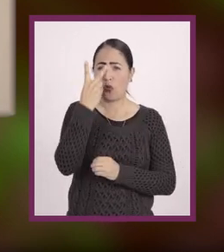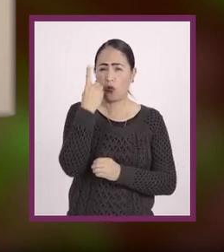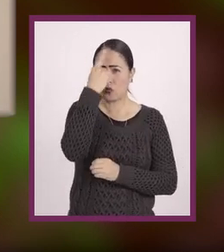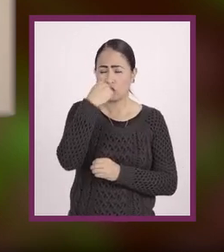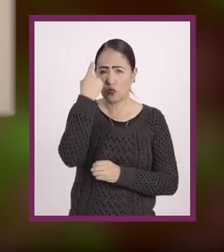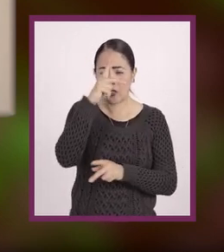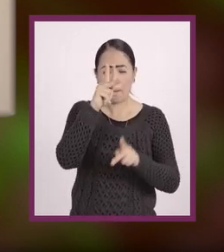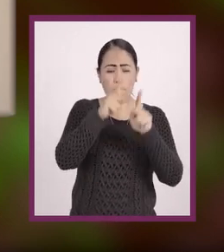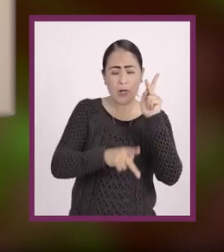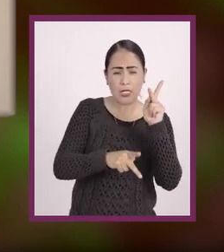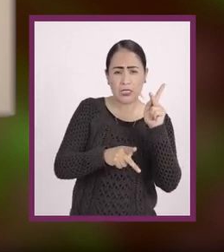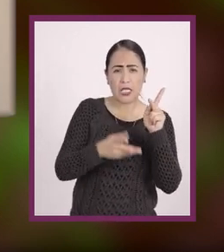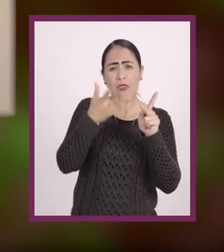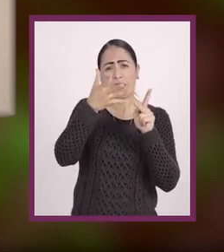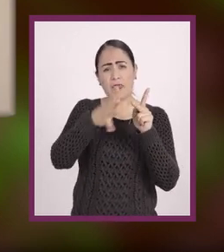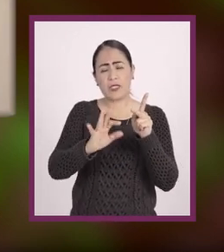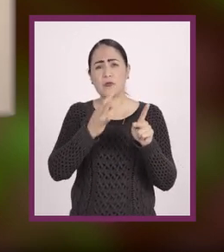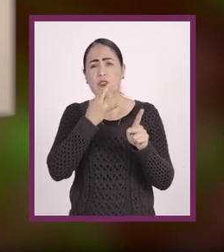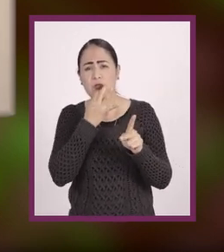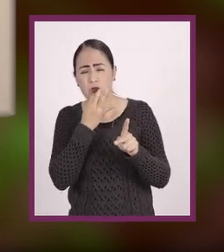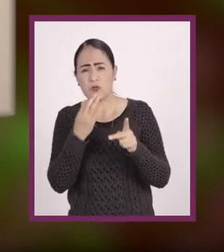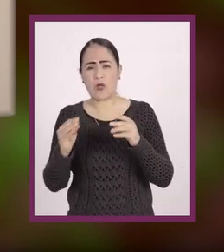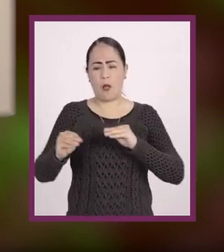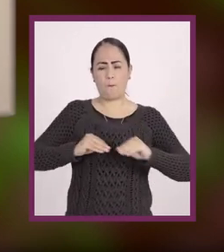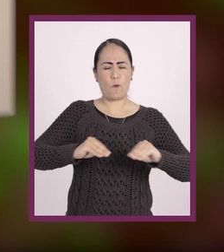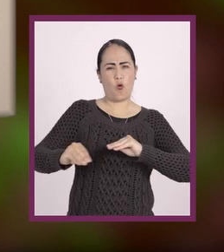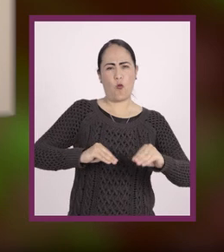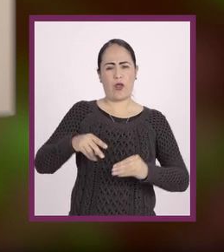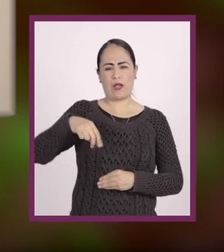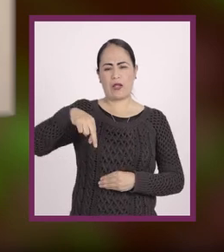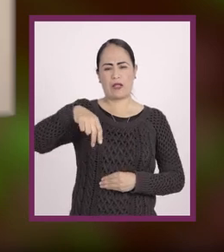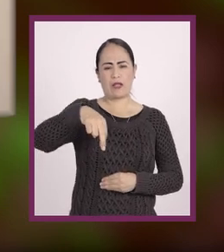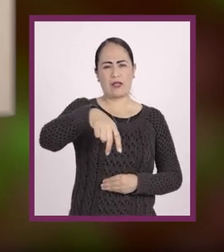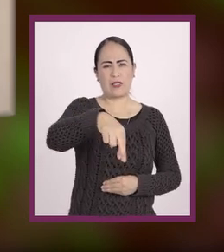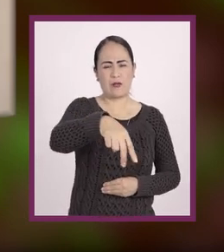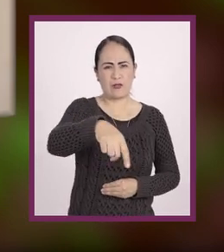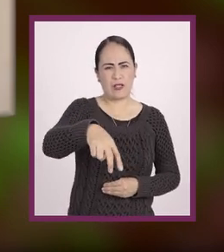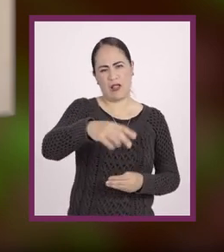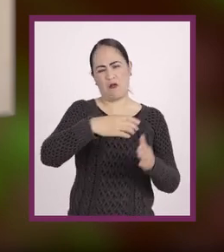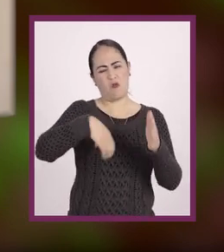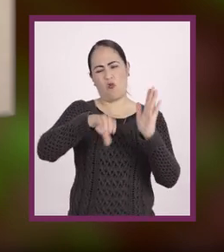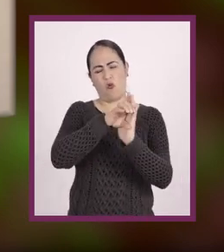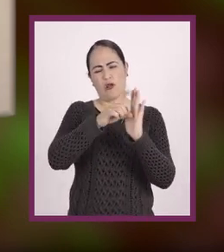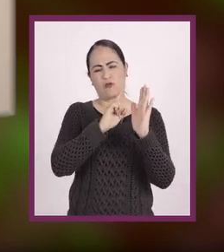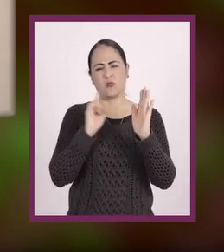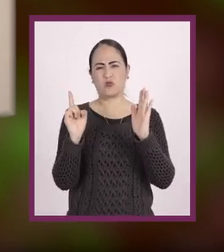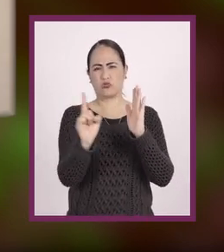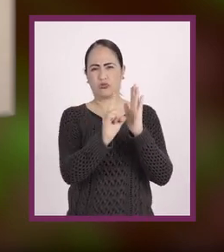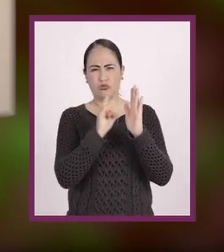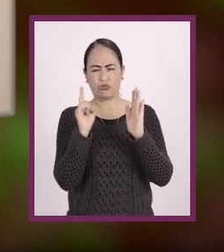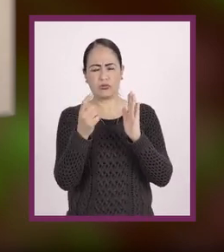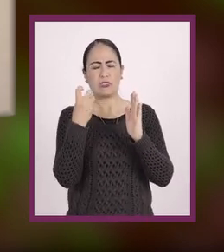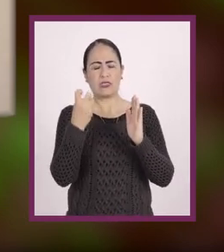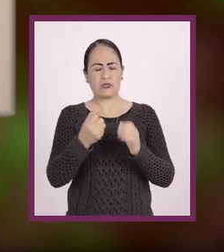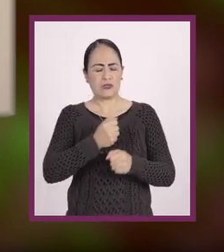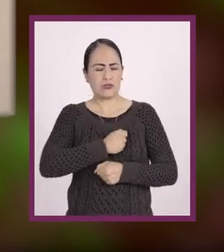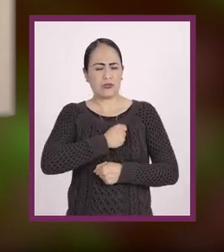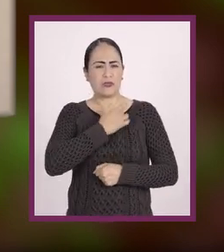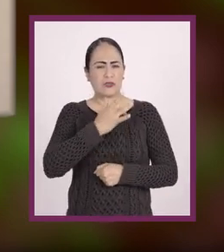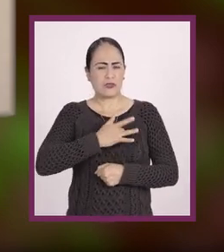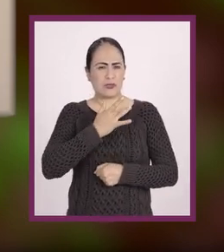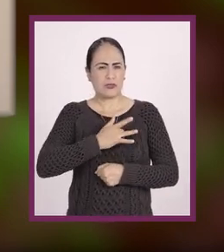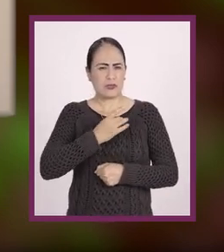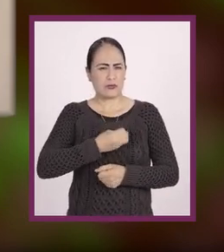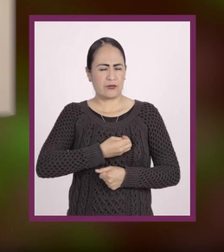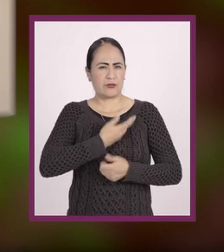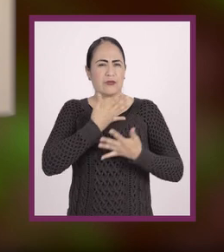horas y te tomes diez minutitos para estirar de moverte caminar alrededor de tu cuarto esto te va a ayudar a liberar endorfinas